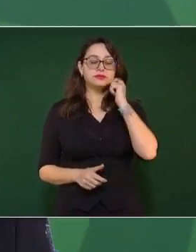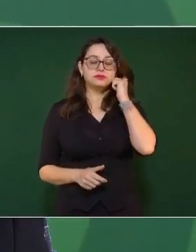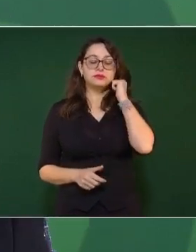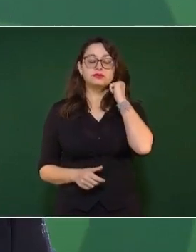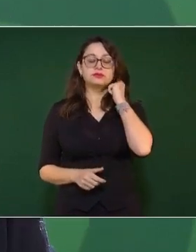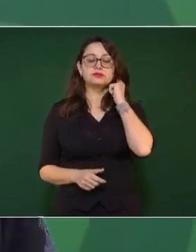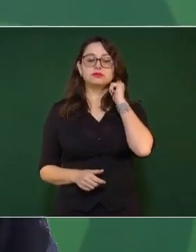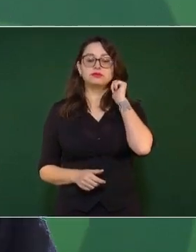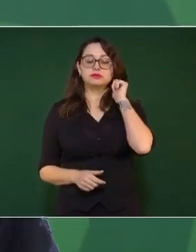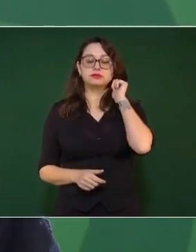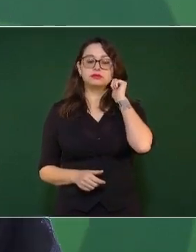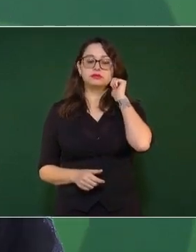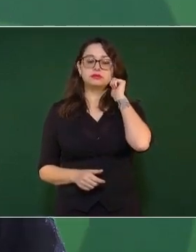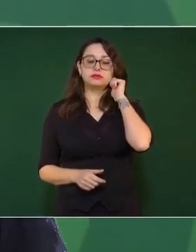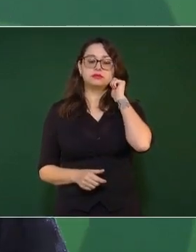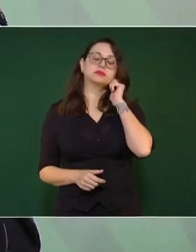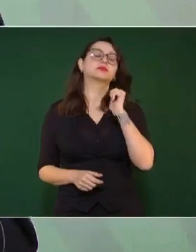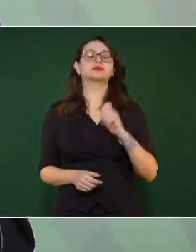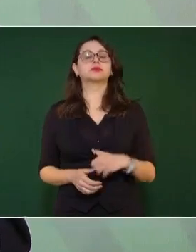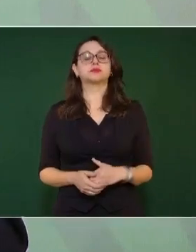tener paciencia,